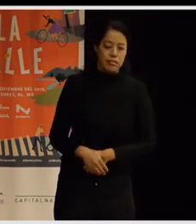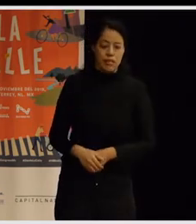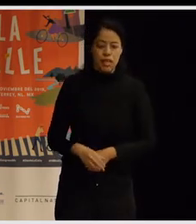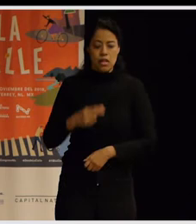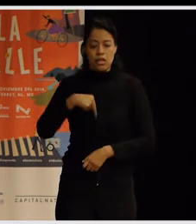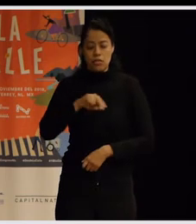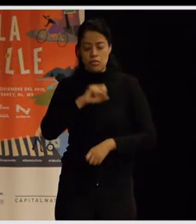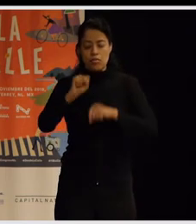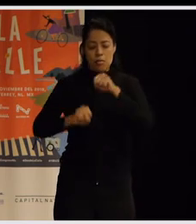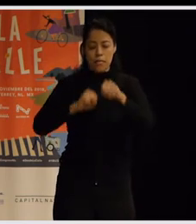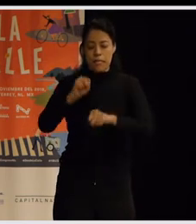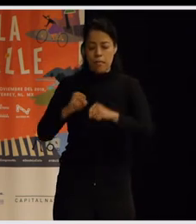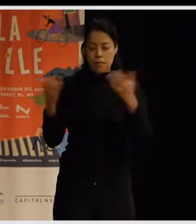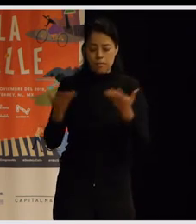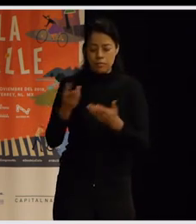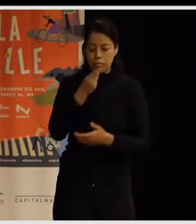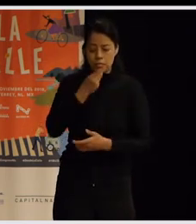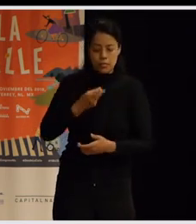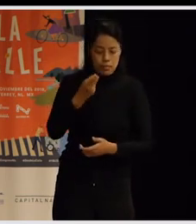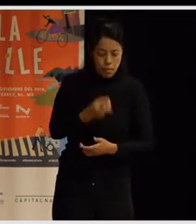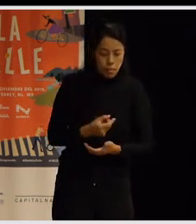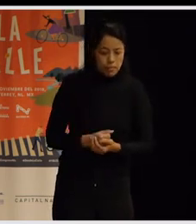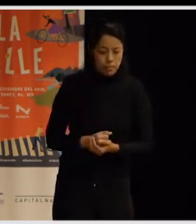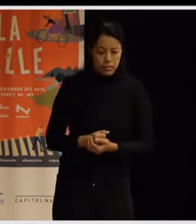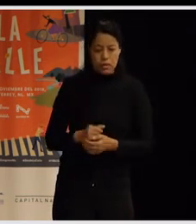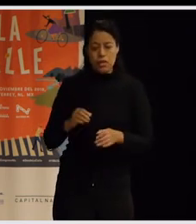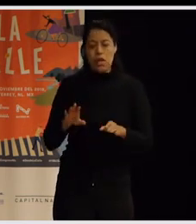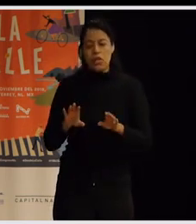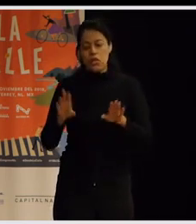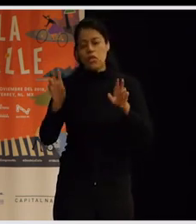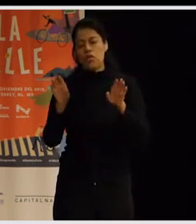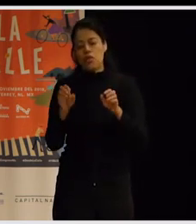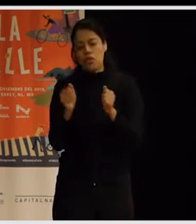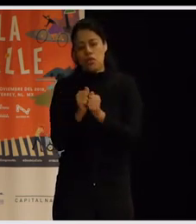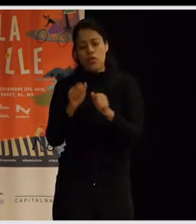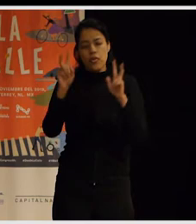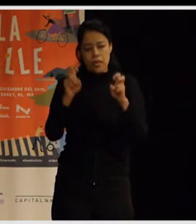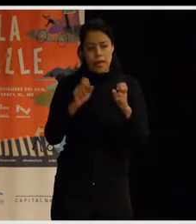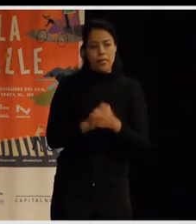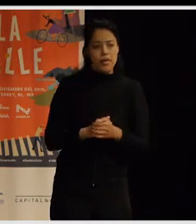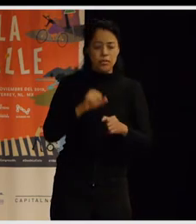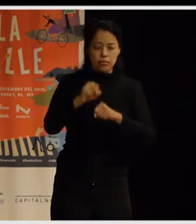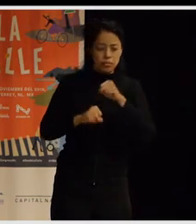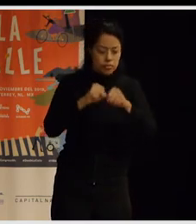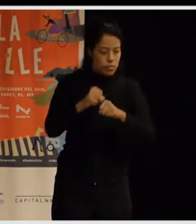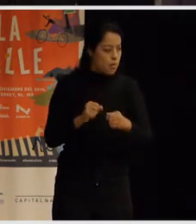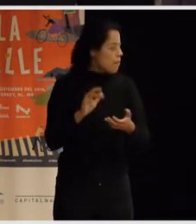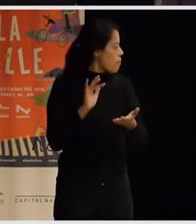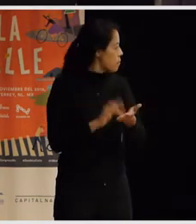también rodadas así como le decía como consentido eso es con ambulante ya los últimos tres años hemos organizado rodadas con ambulante